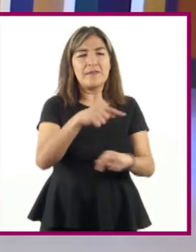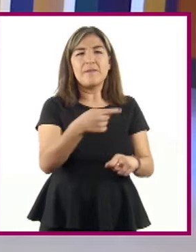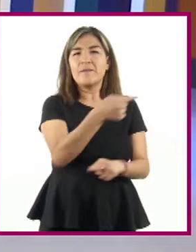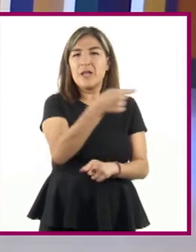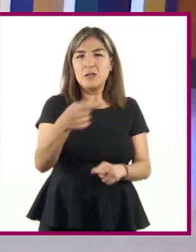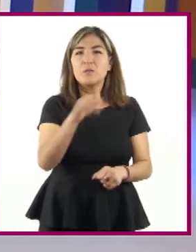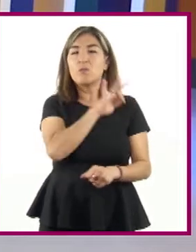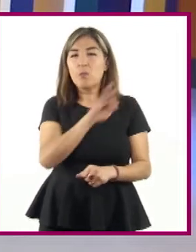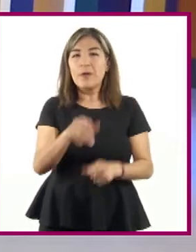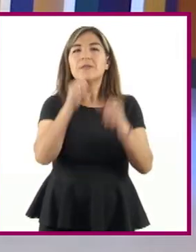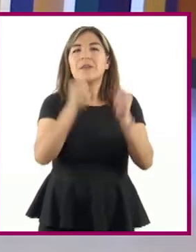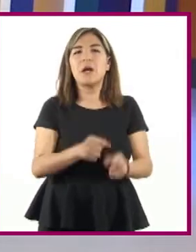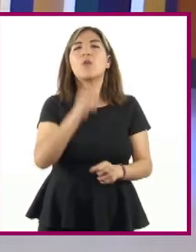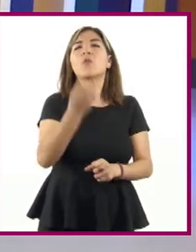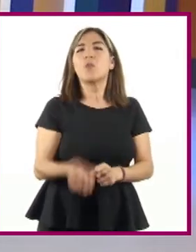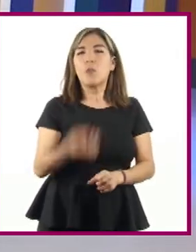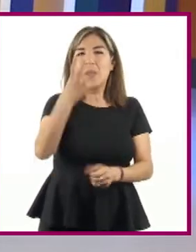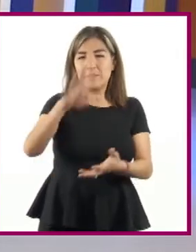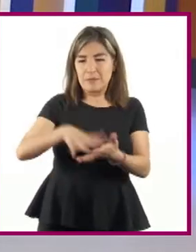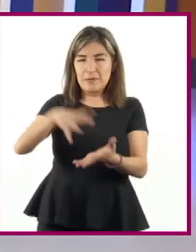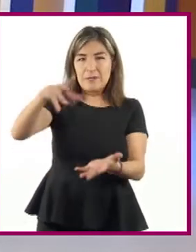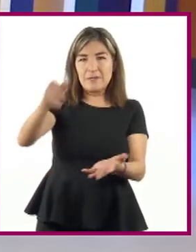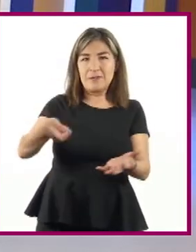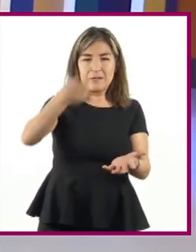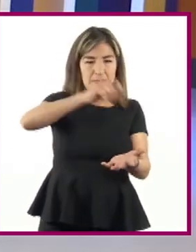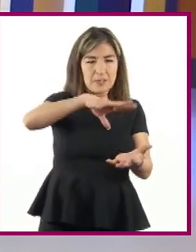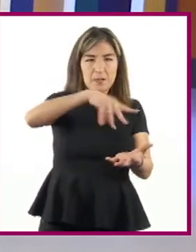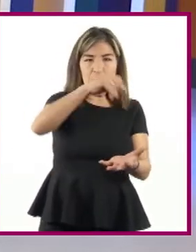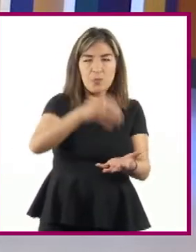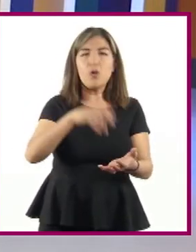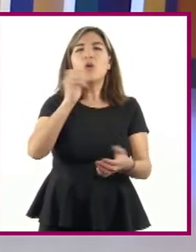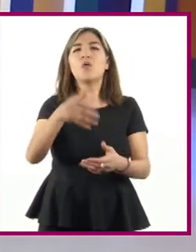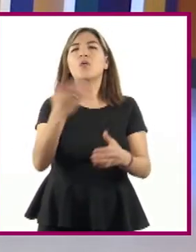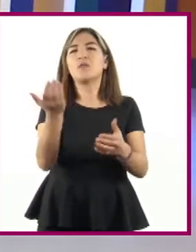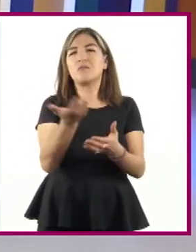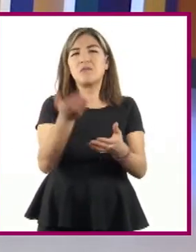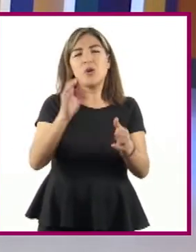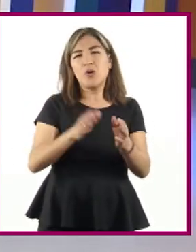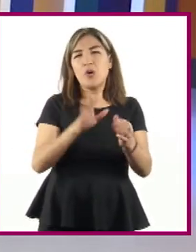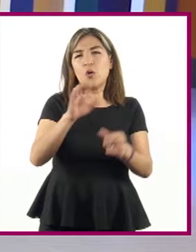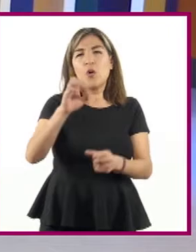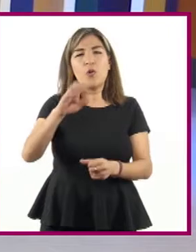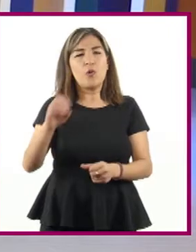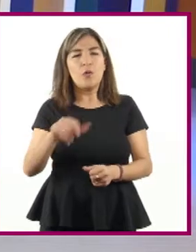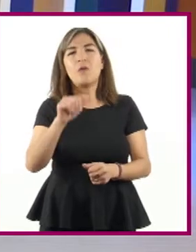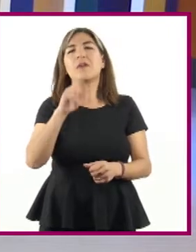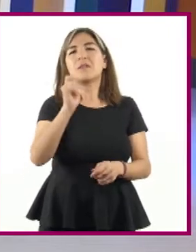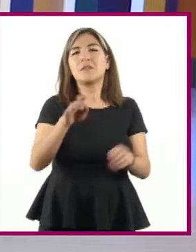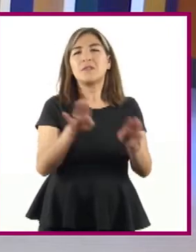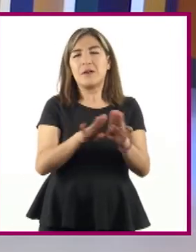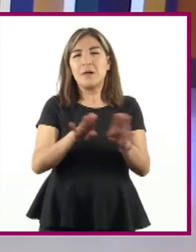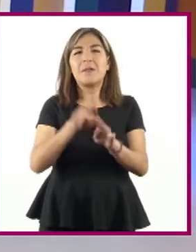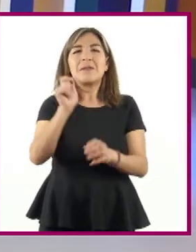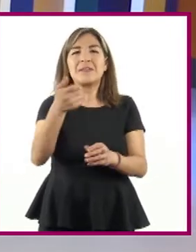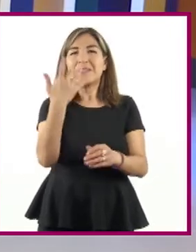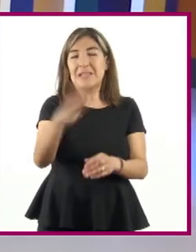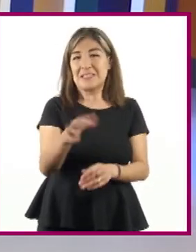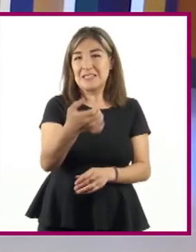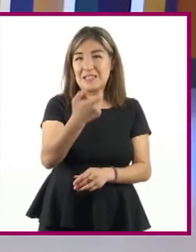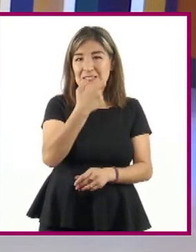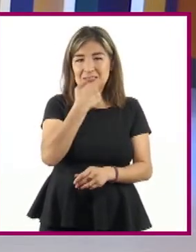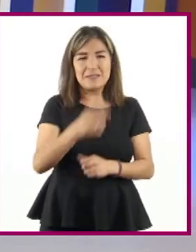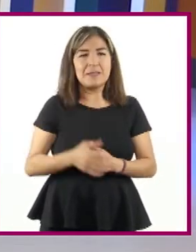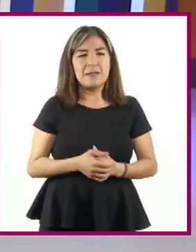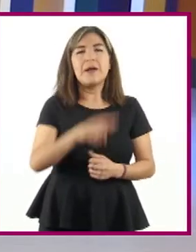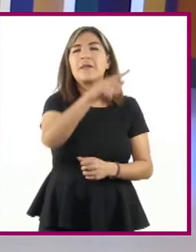podemos determinar la cantidad de harina, de cocoa y de mantequilla que requiere mi amiga para elaborar las 10 galletas.